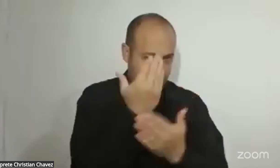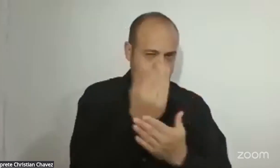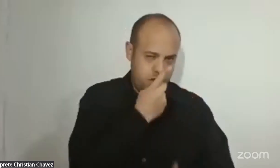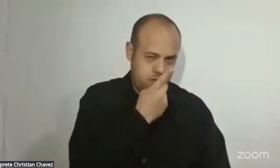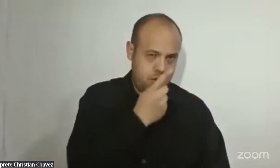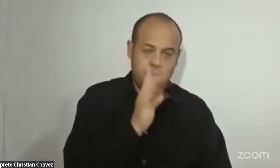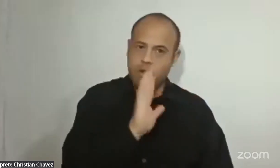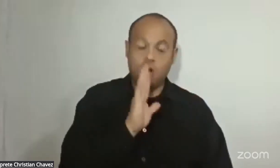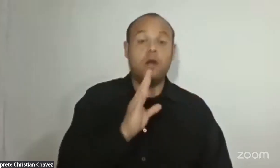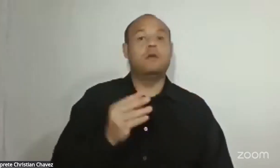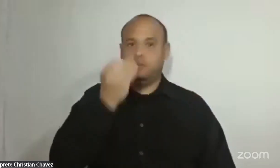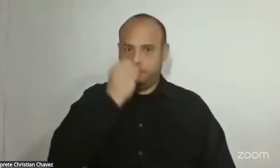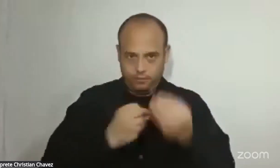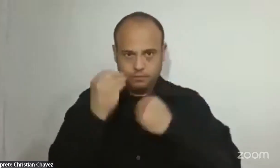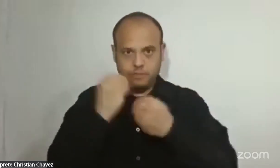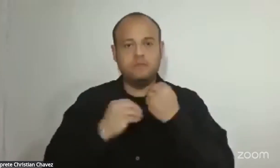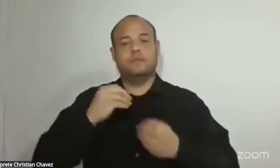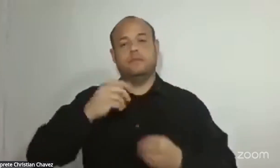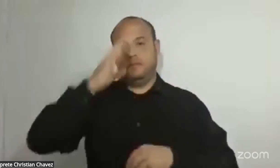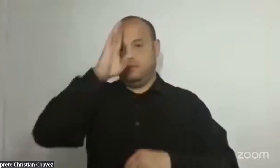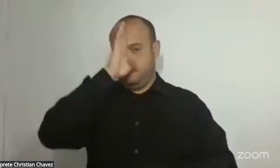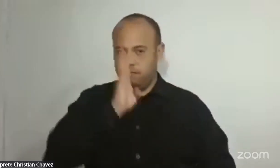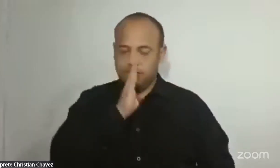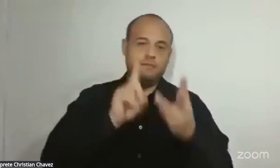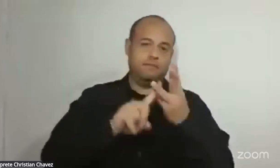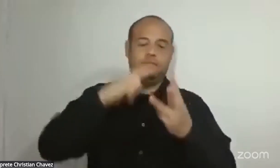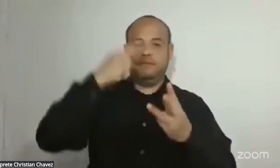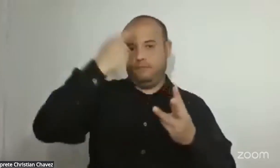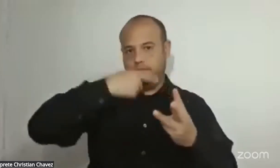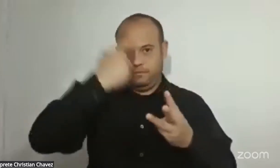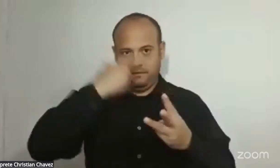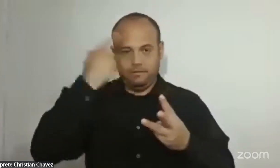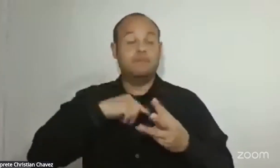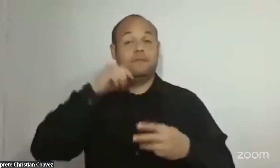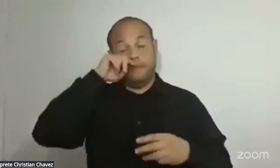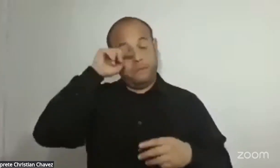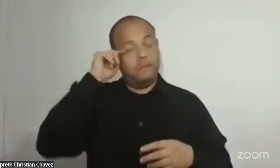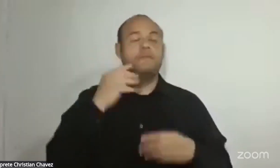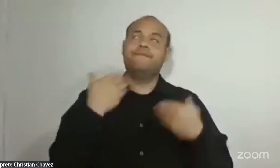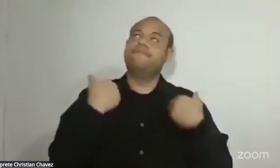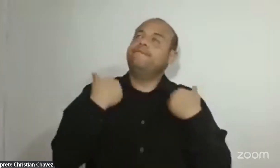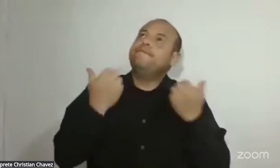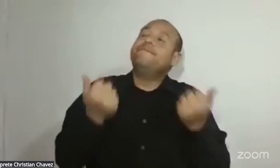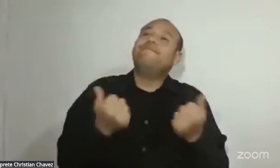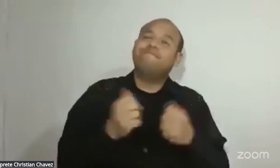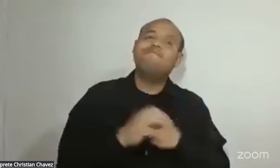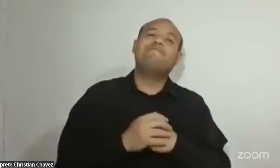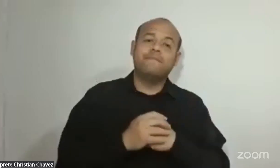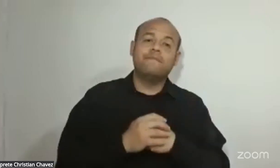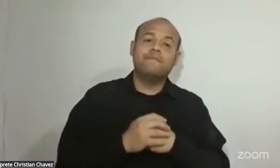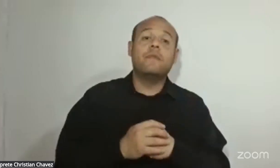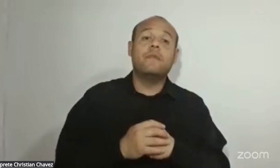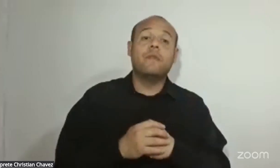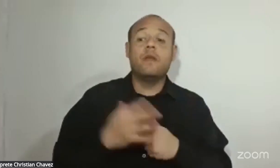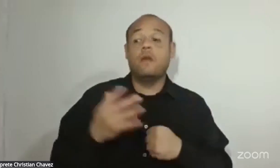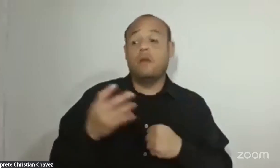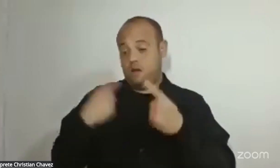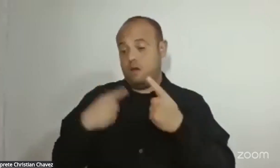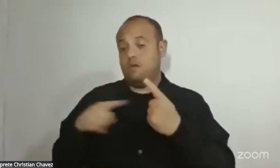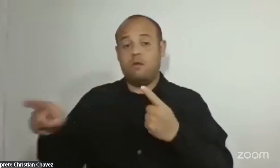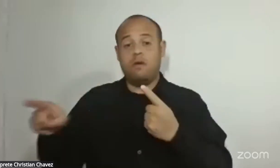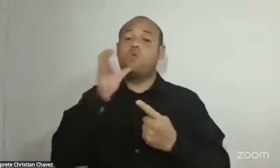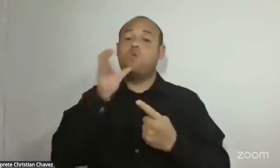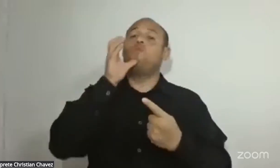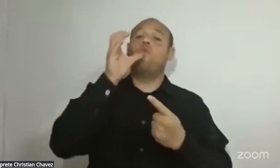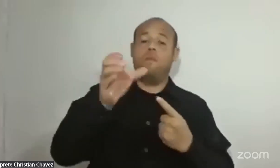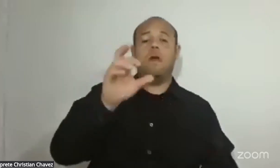cena, en lo cotidiano, en fin. Tenemos un comentario de Ruth que nos dice, muy importante buscar